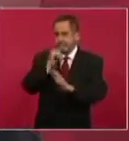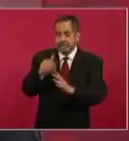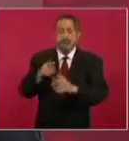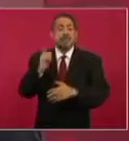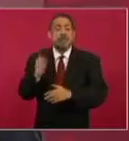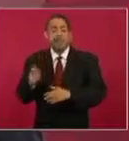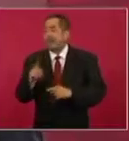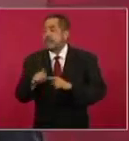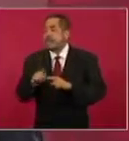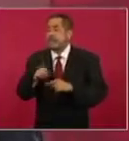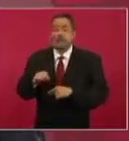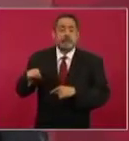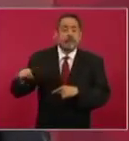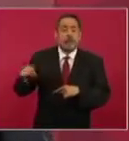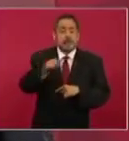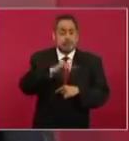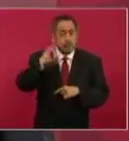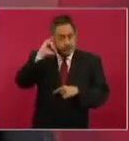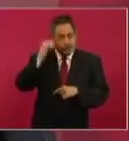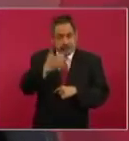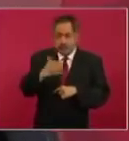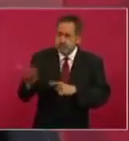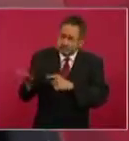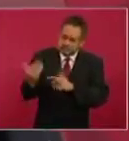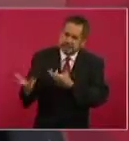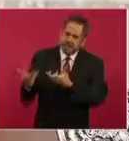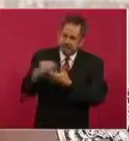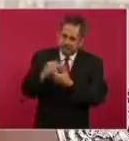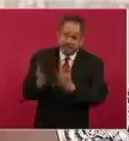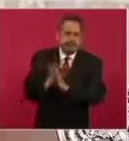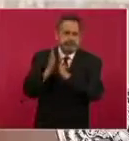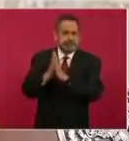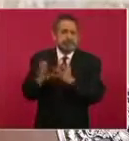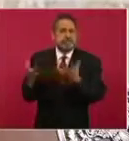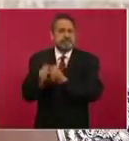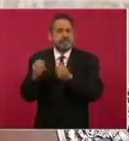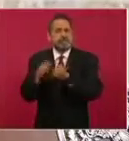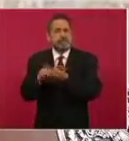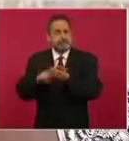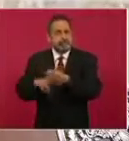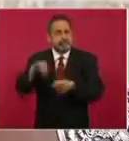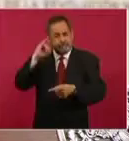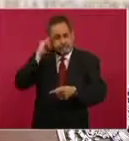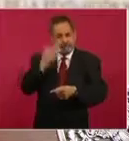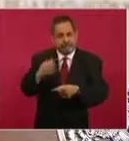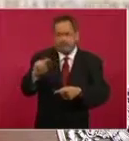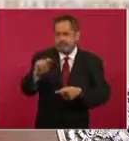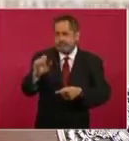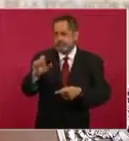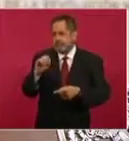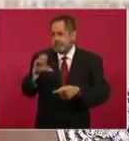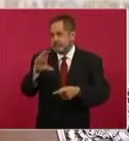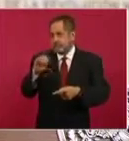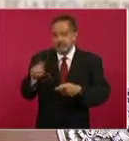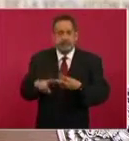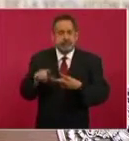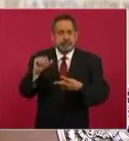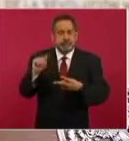participen los campesinos de Texcoco, de Atenco, de toda